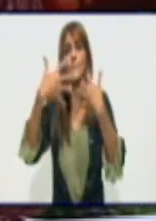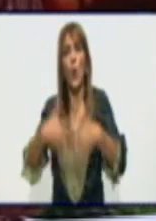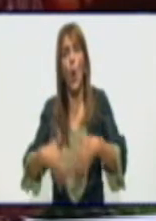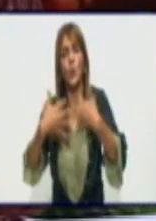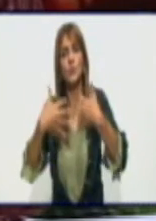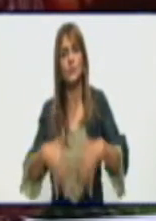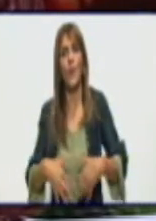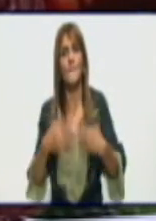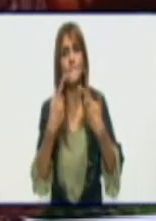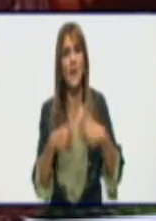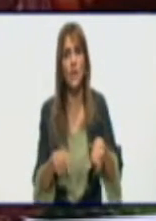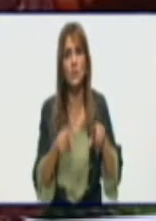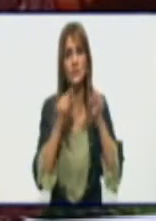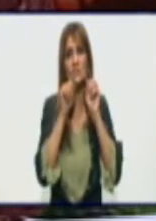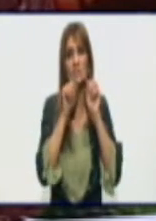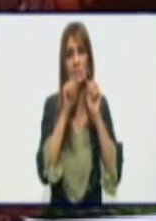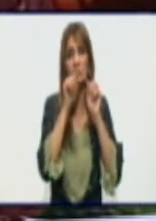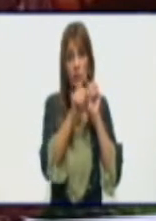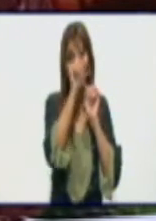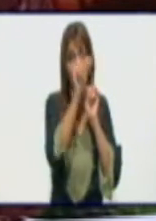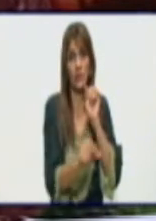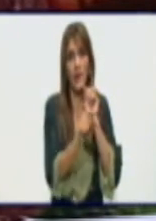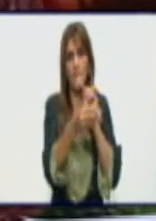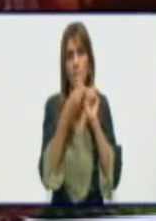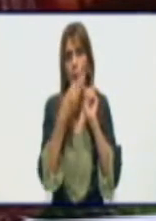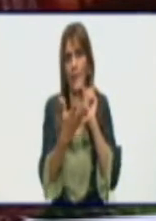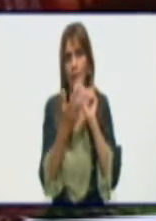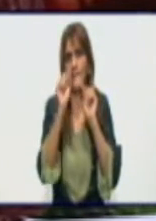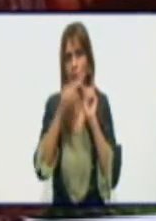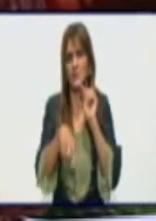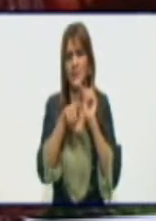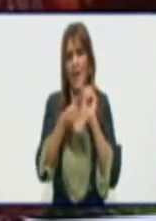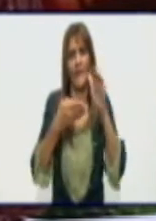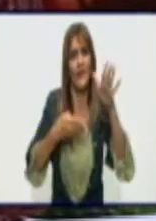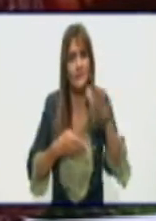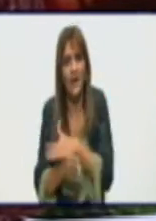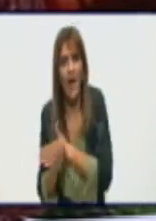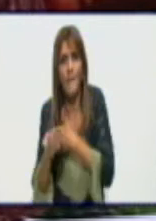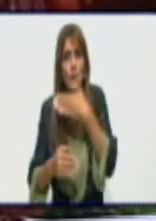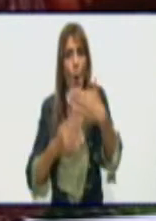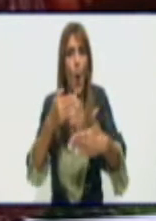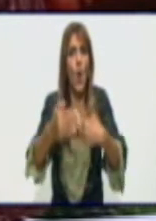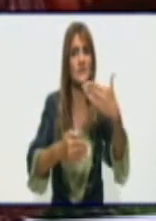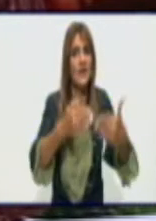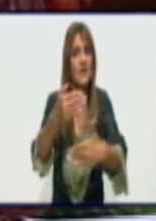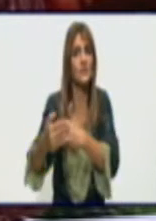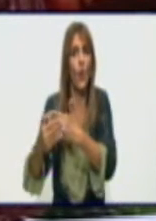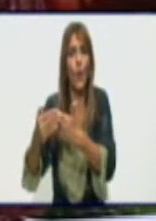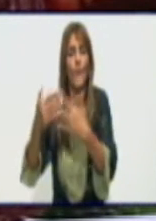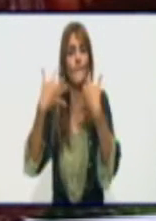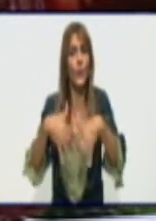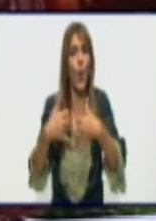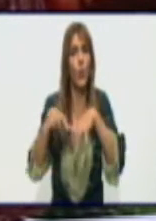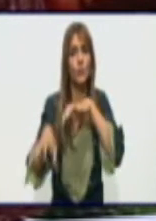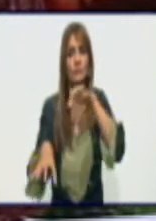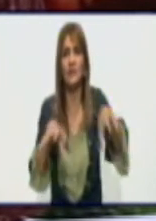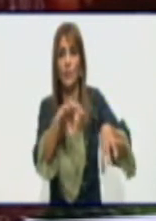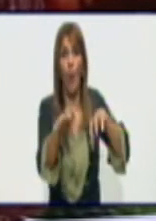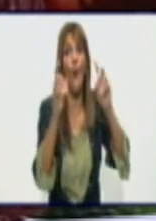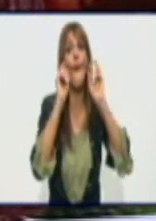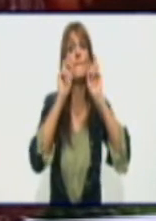usted tiene la posibilidad de adentrarse en el proceso productivo, se percata de que requiere de un